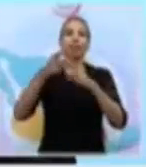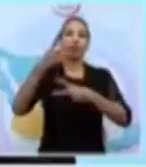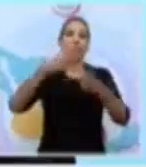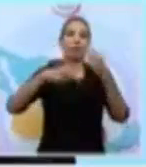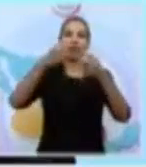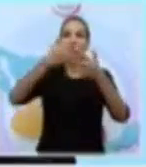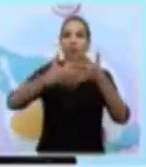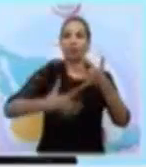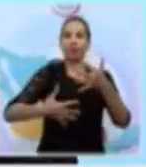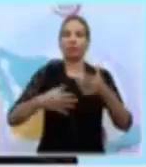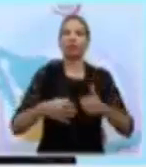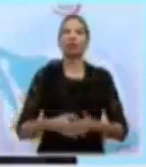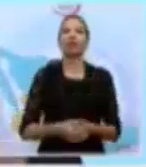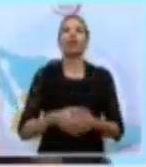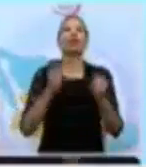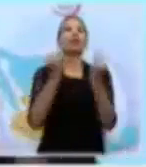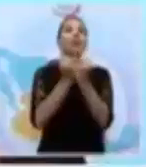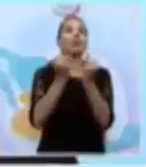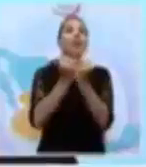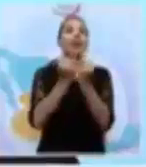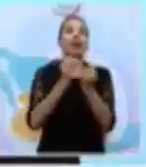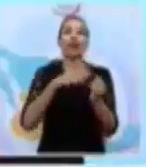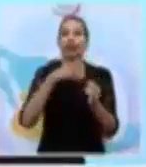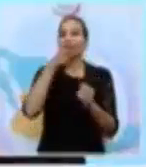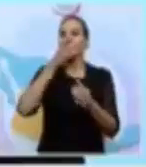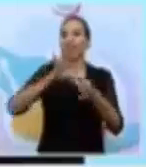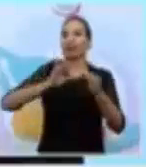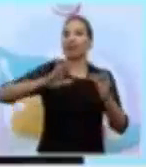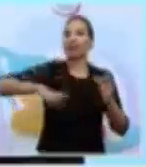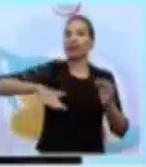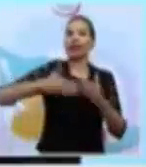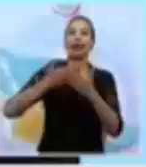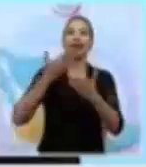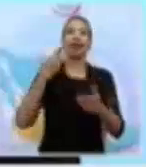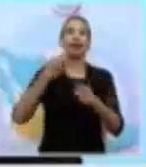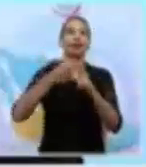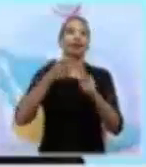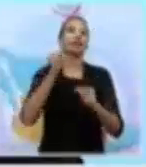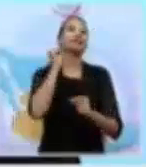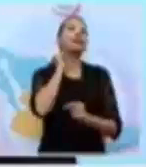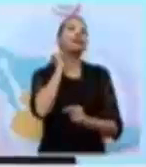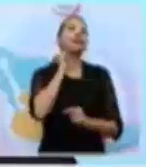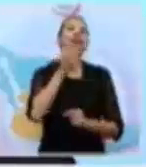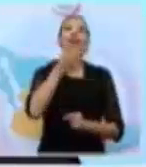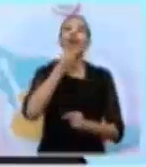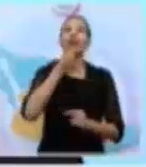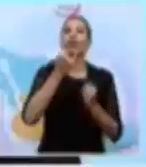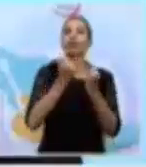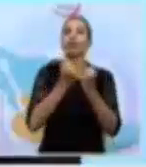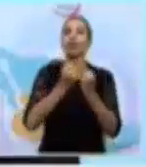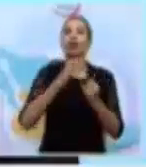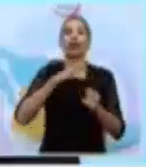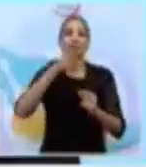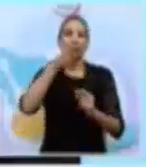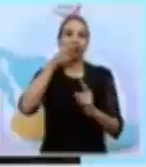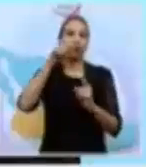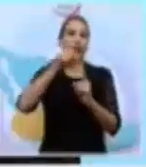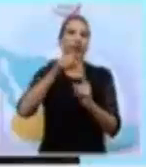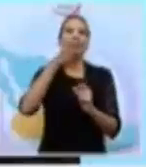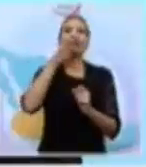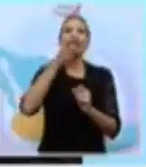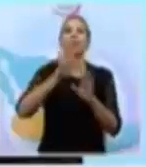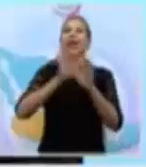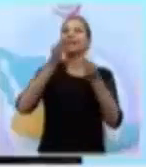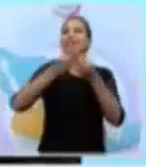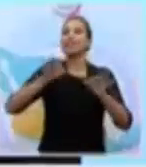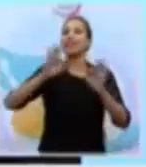foro y también, como ya mencionado por usted, senador, también la